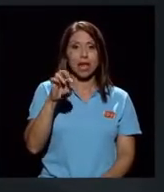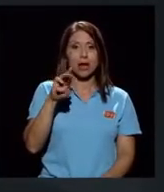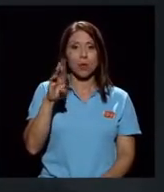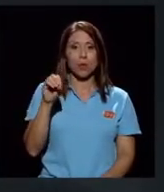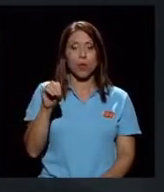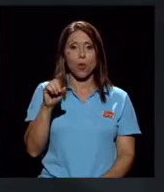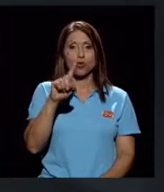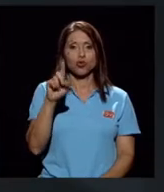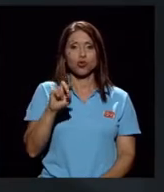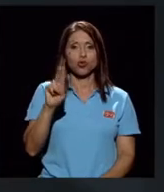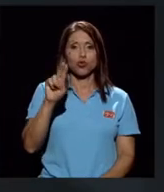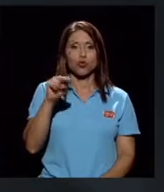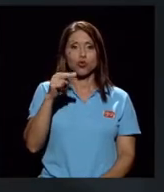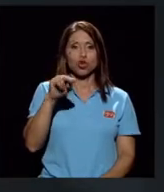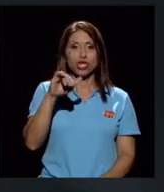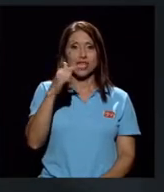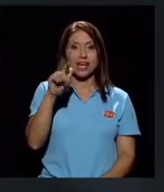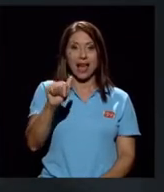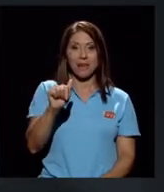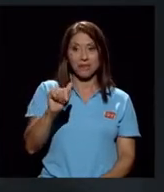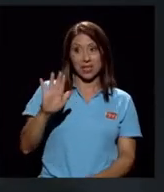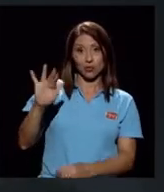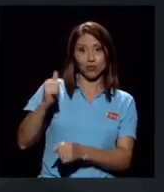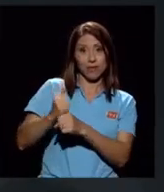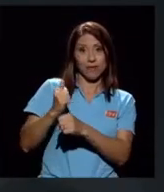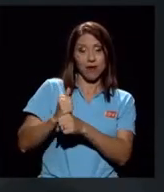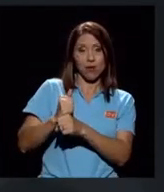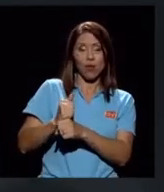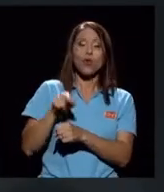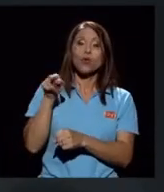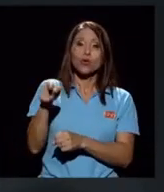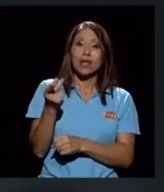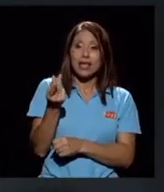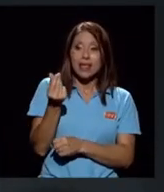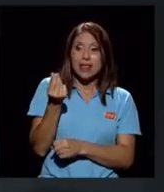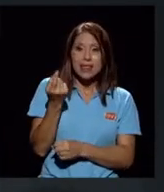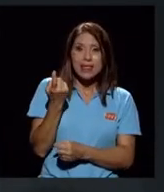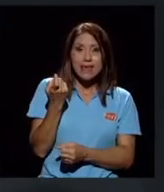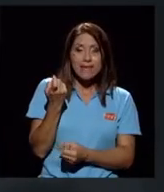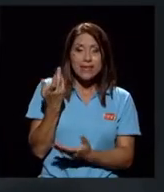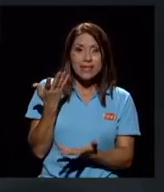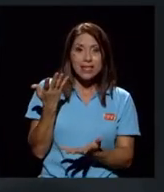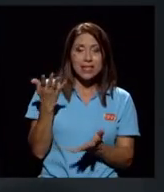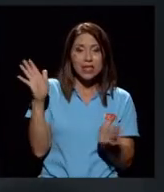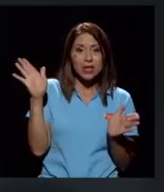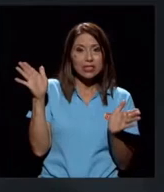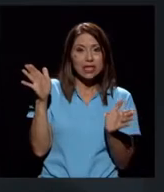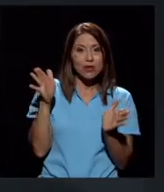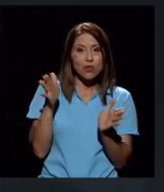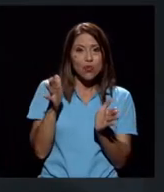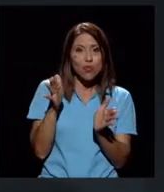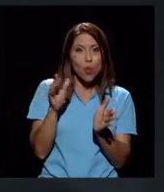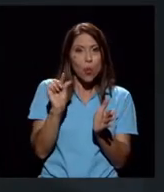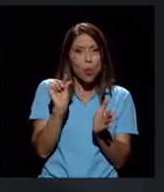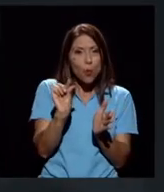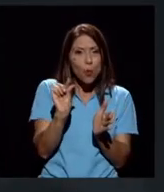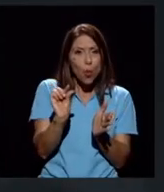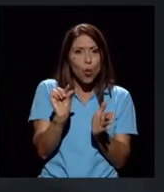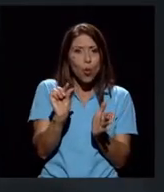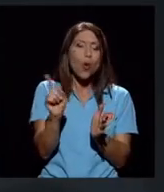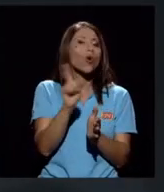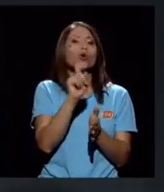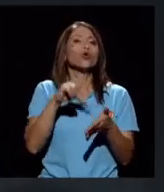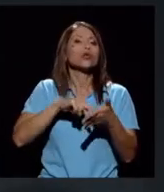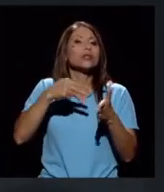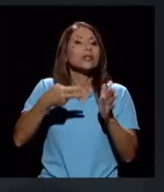gestión donde el déficit se redujo un poco no porque hubo ninguna